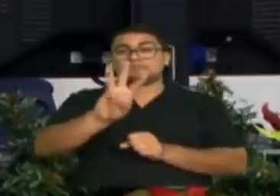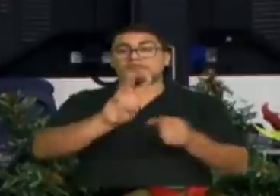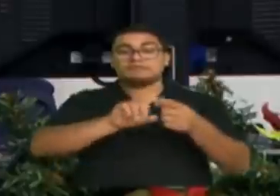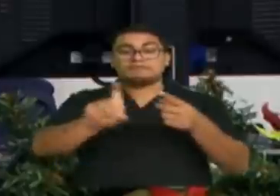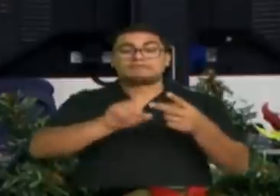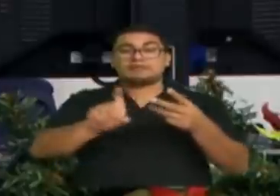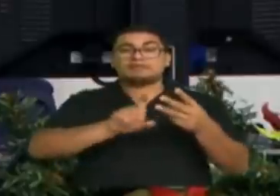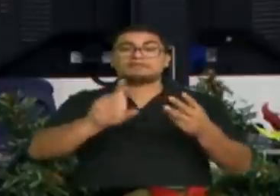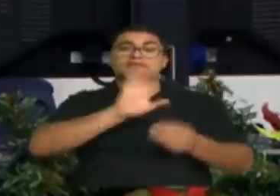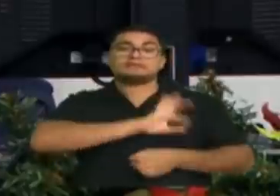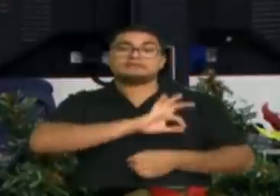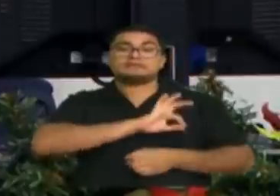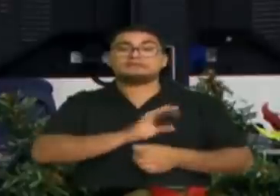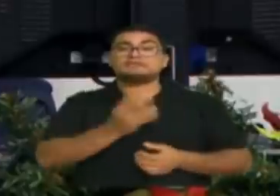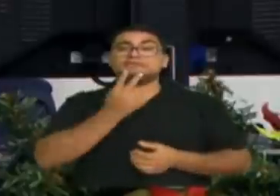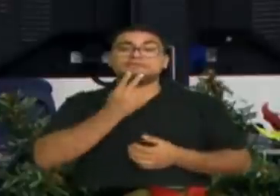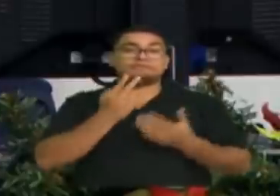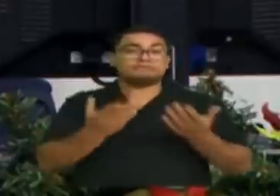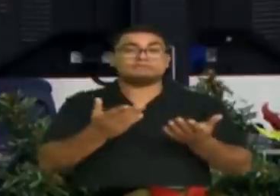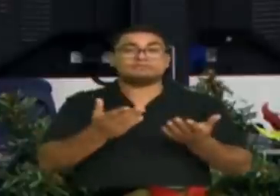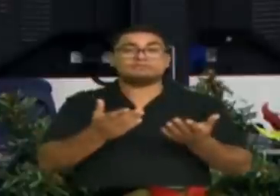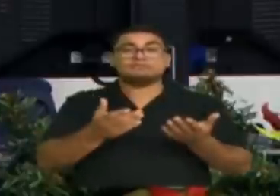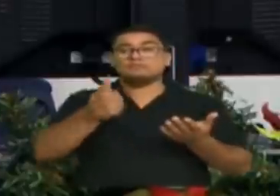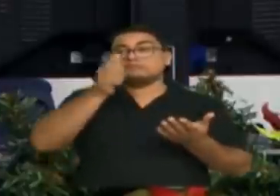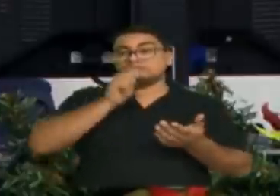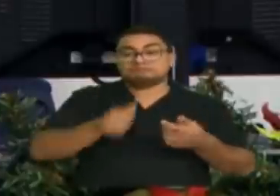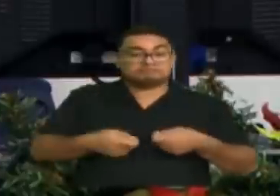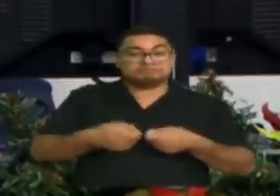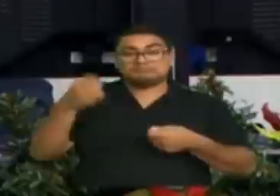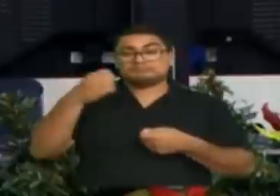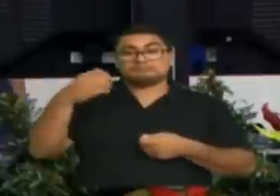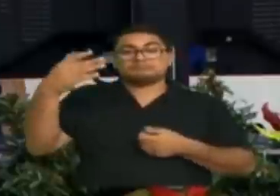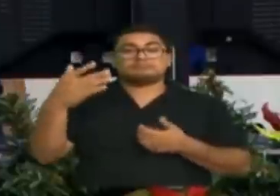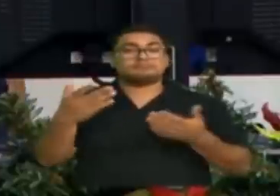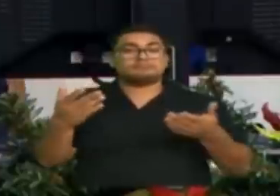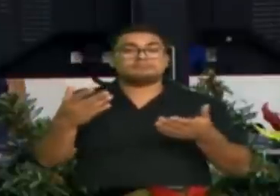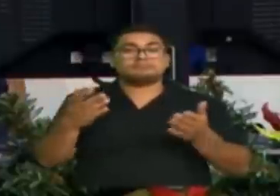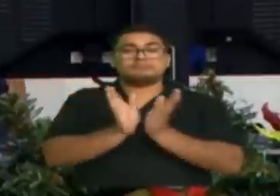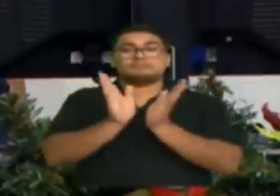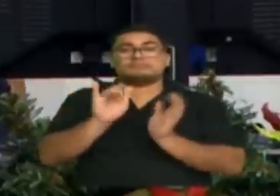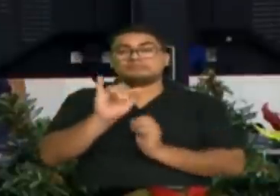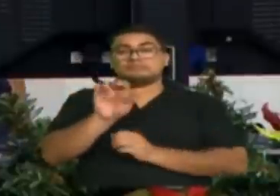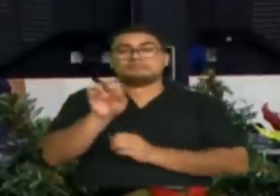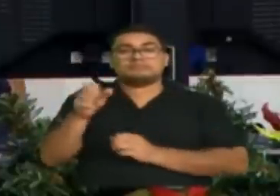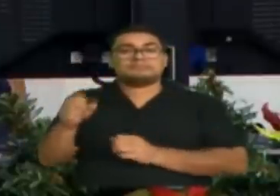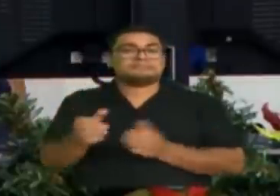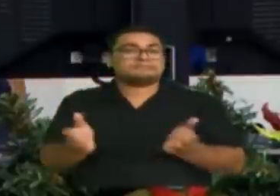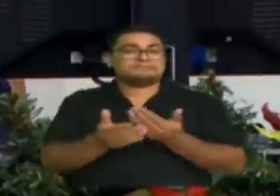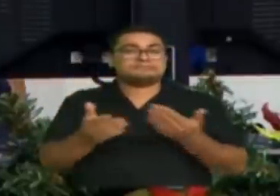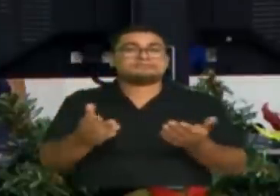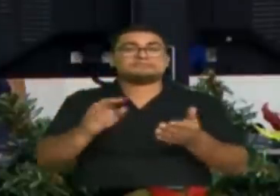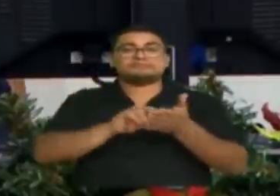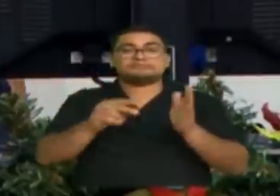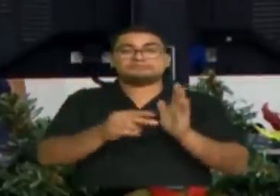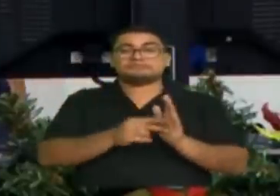sin recibir su salario mensual, sin agua, sin energía eléctrica y sin afiliación al Seguro Social. Esto representa